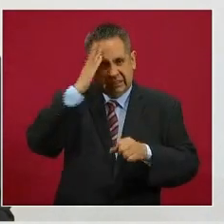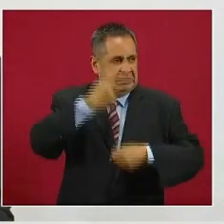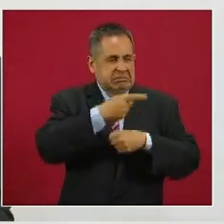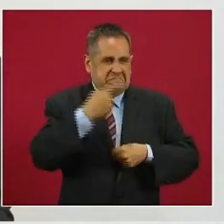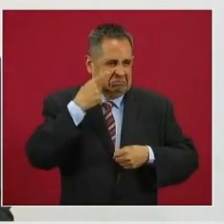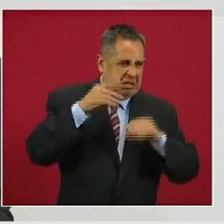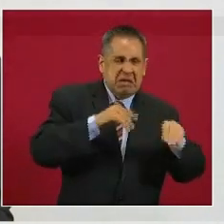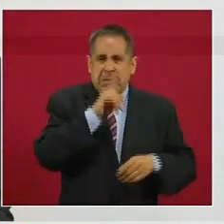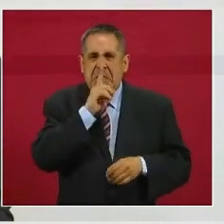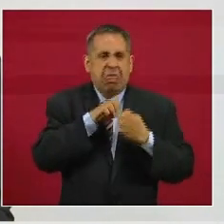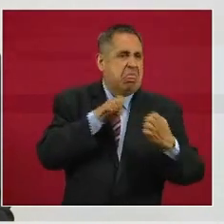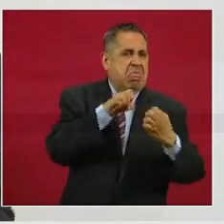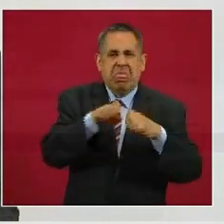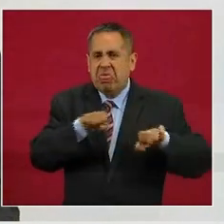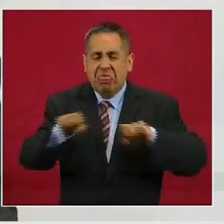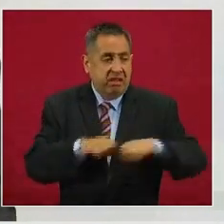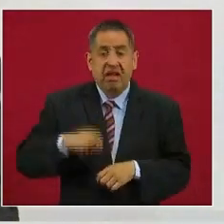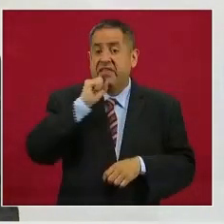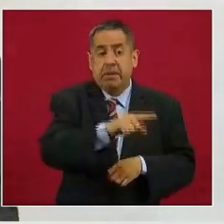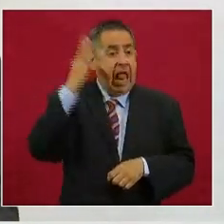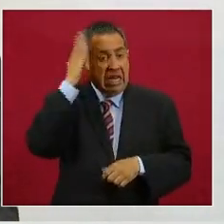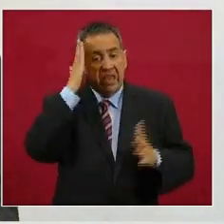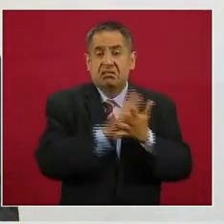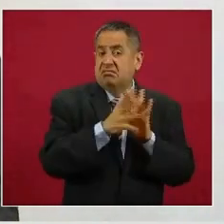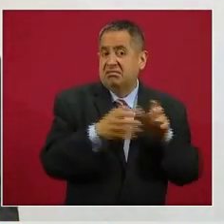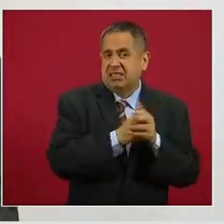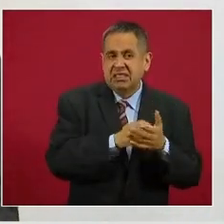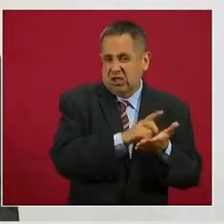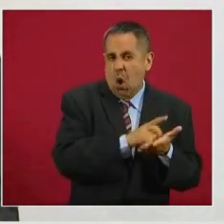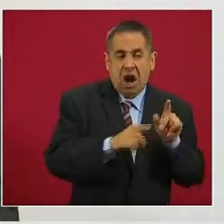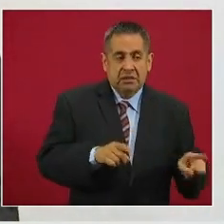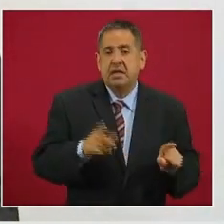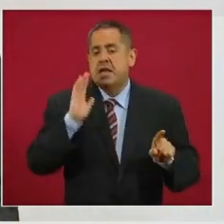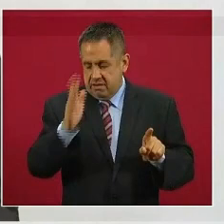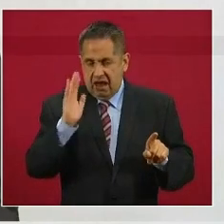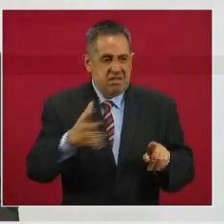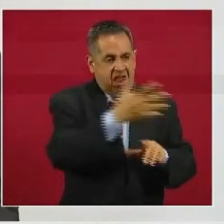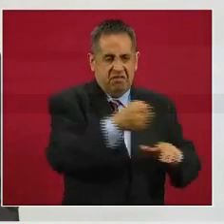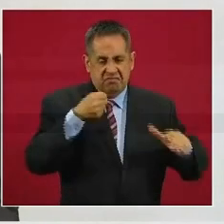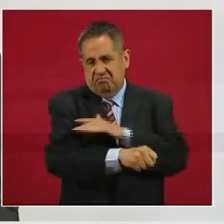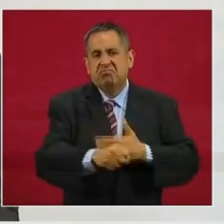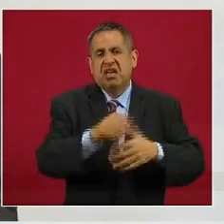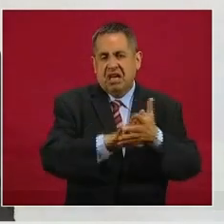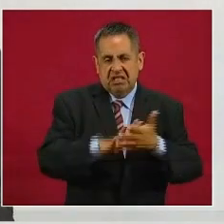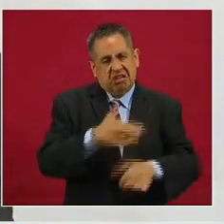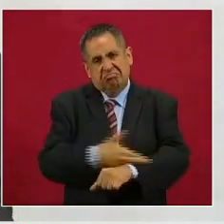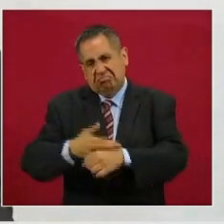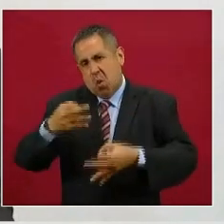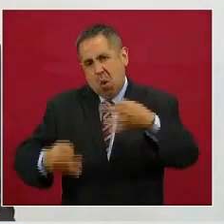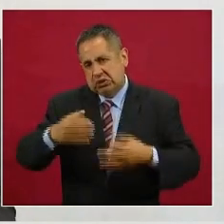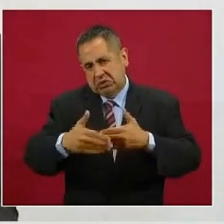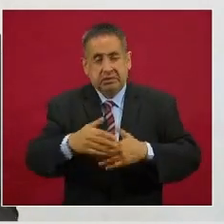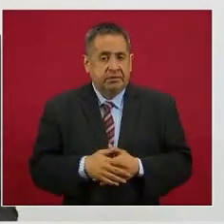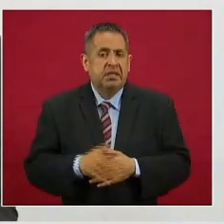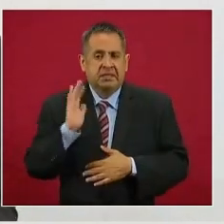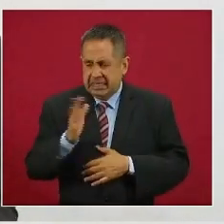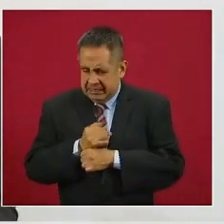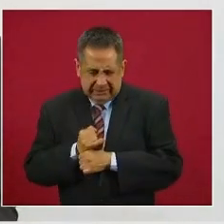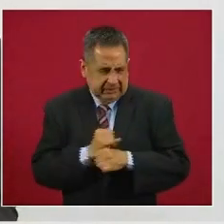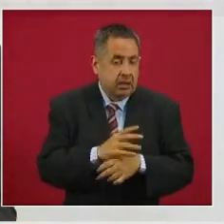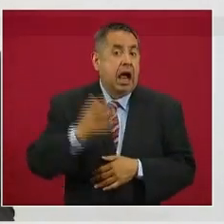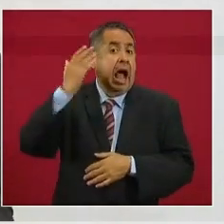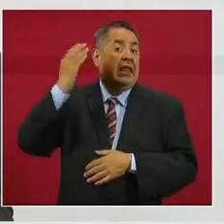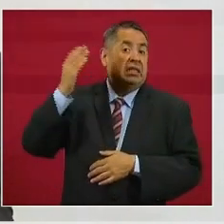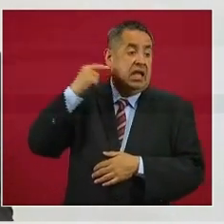principales operadores de esa mentira histórica. Y el líder de los narcotraficantes que operó la desaparición se encuentra también en prisión sujeto a proceso. Se han ratificado con toda precisión los peritajes